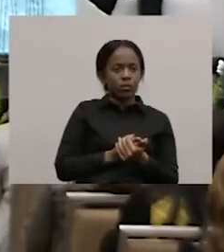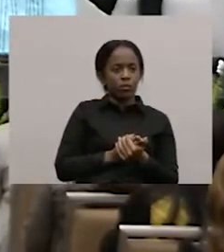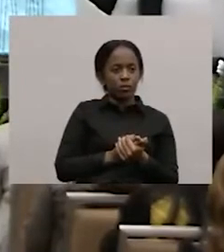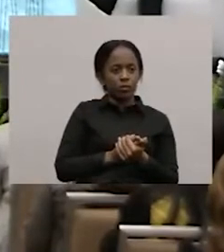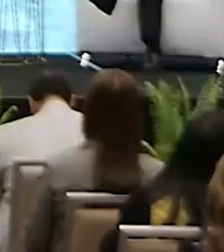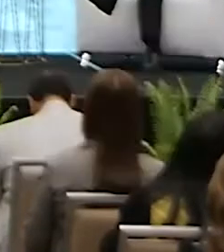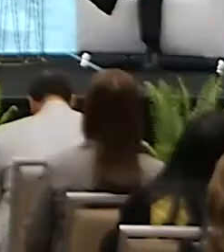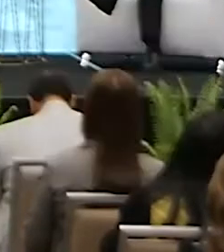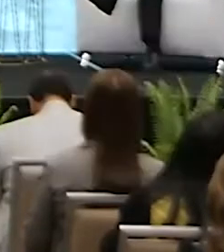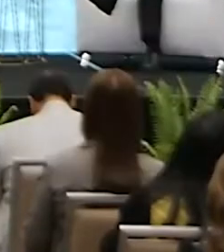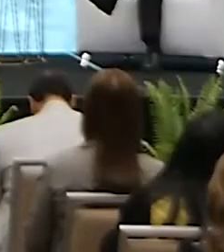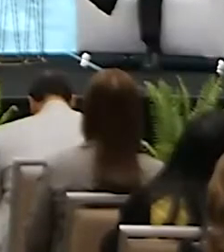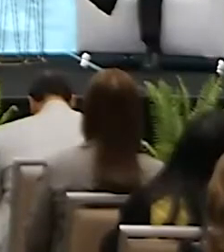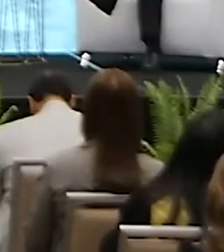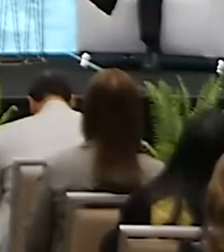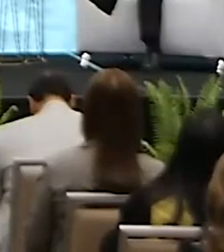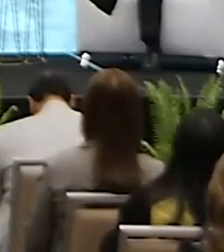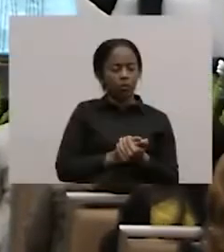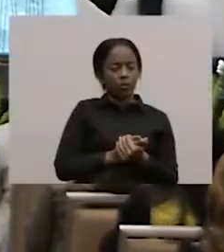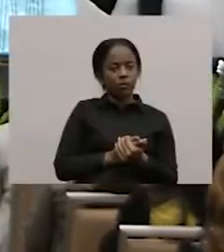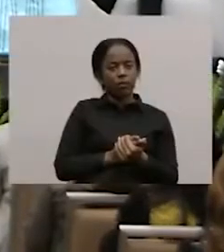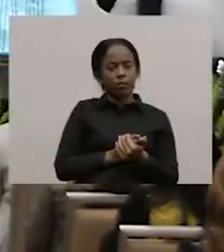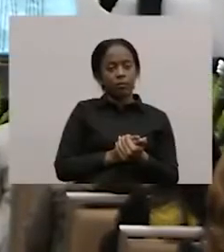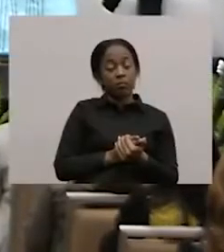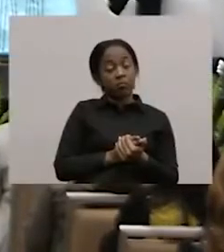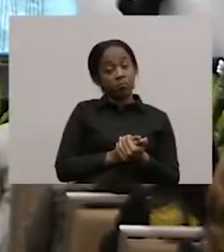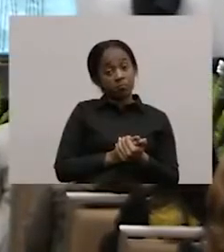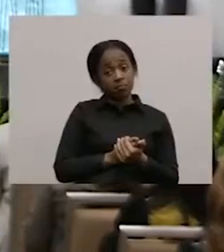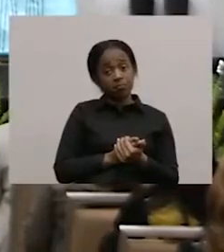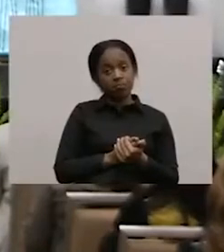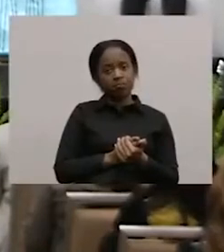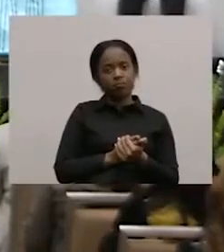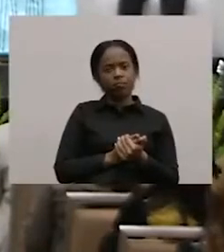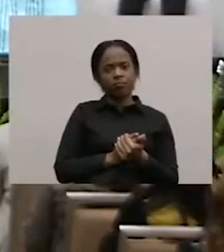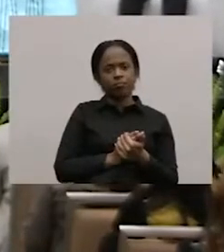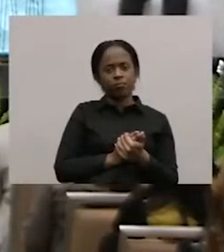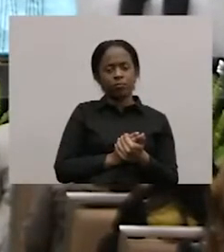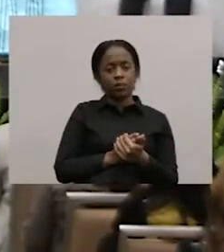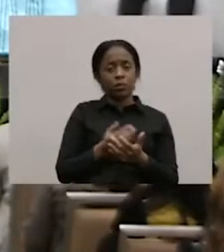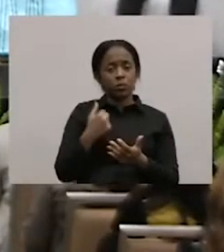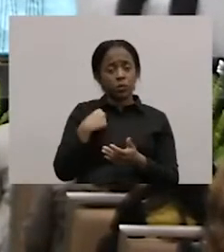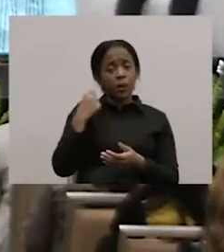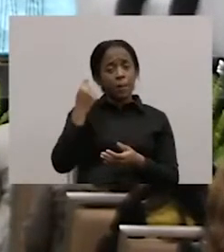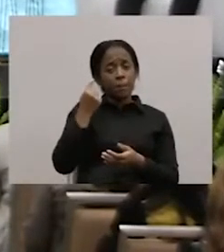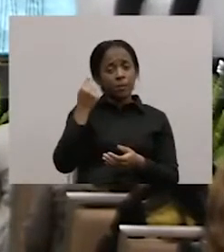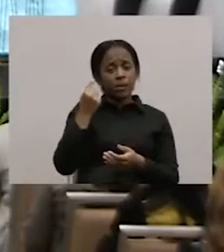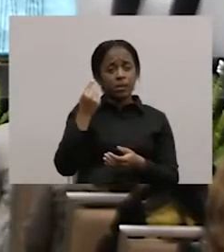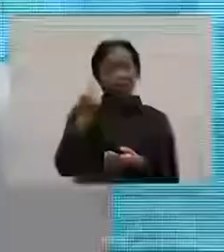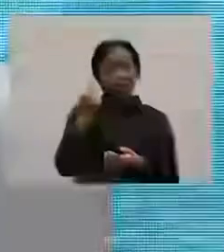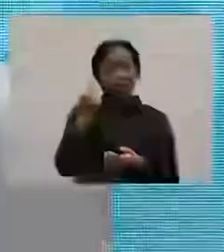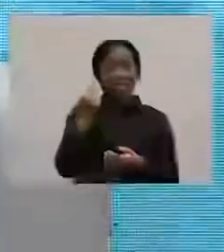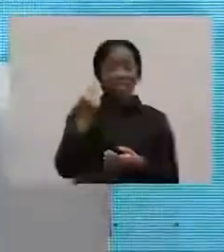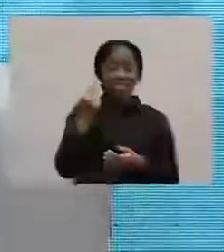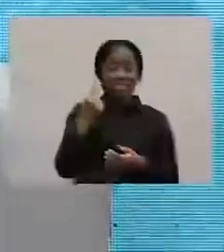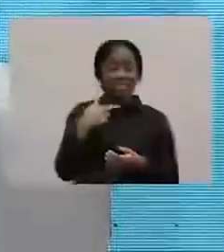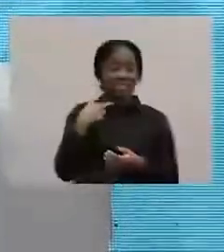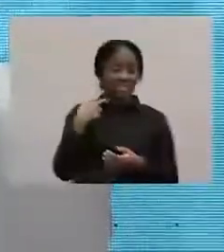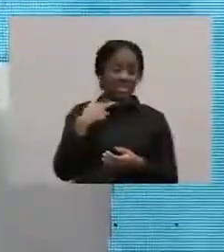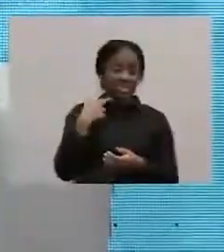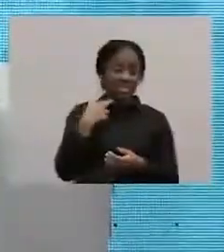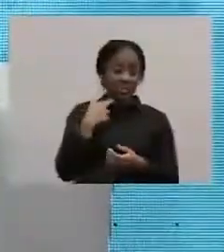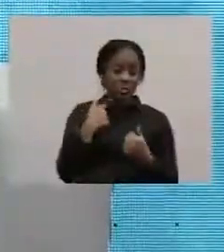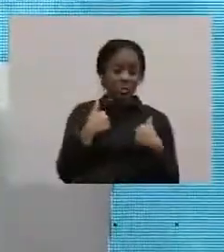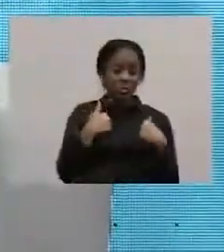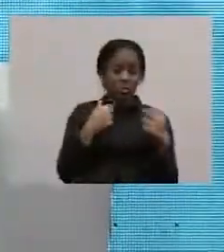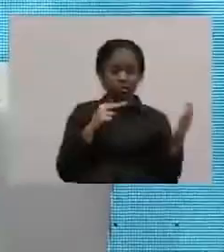Vamos a ver cuál de los tres inicia. De verdad, Millicent, considero para mí que sería un poco arriesgado porque no he leído